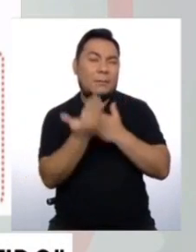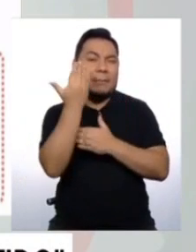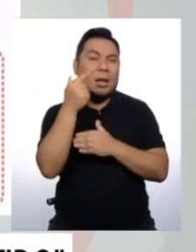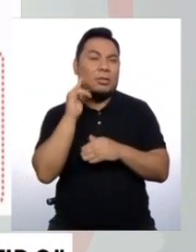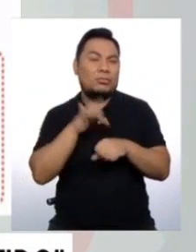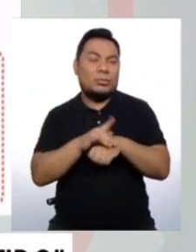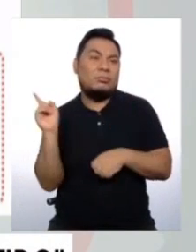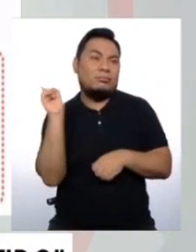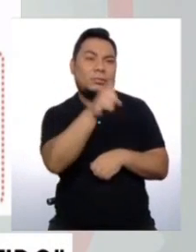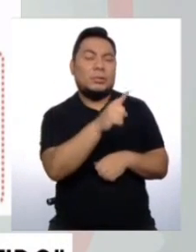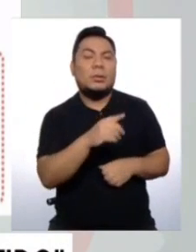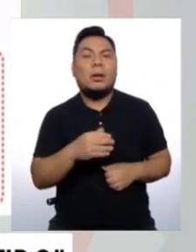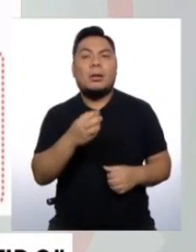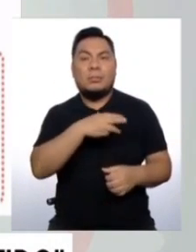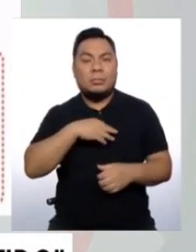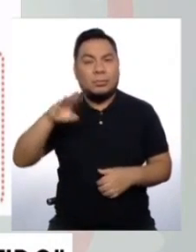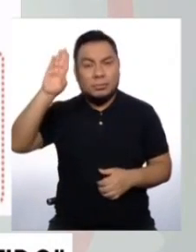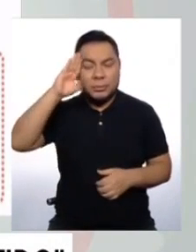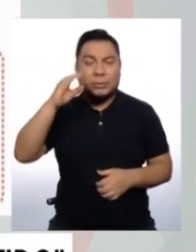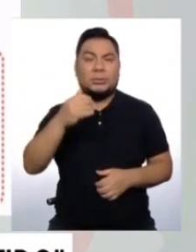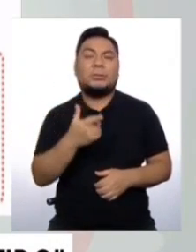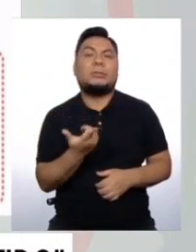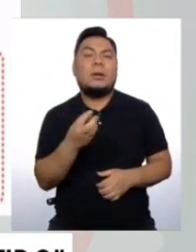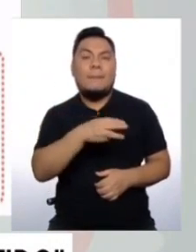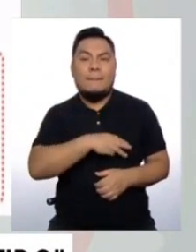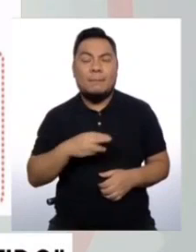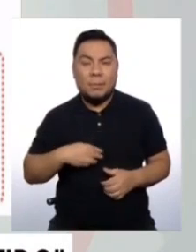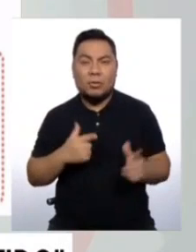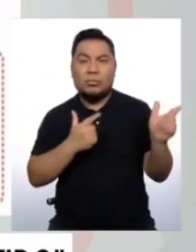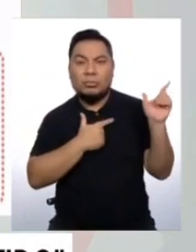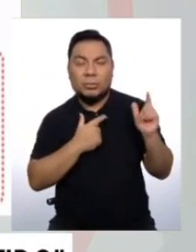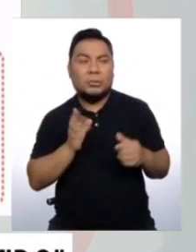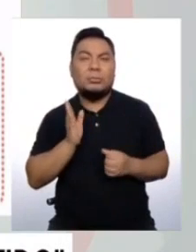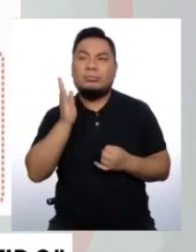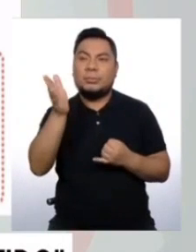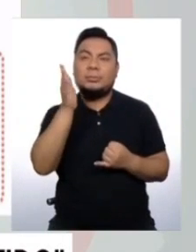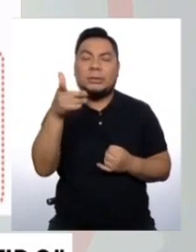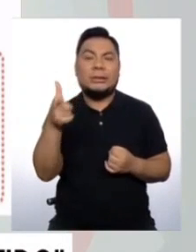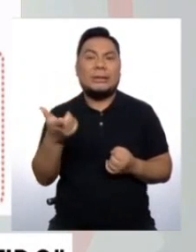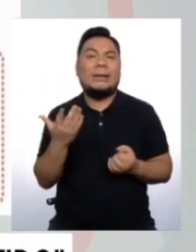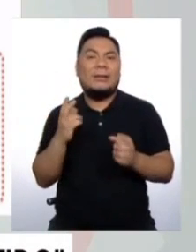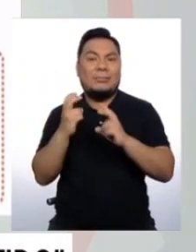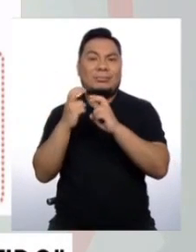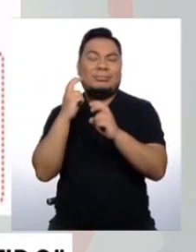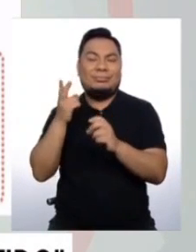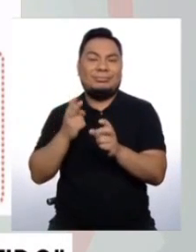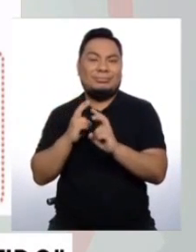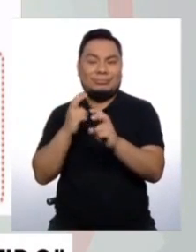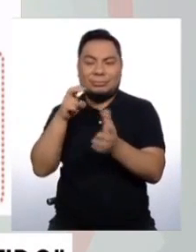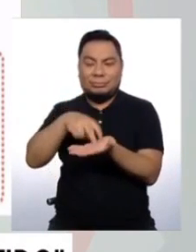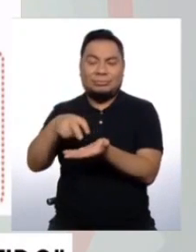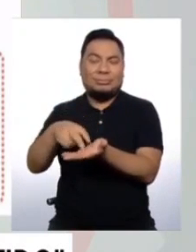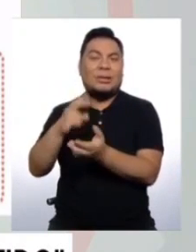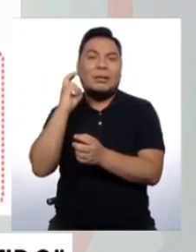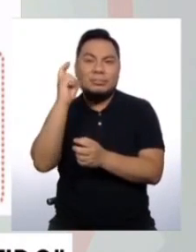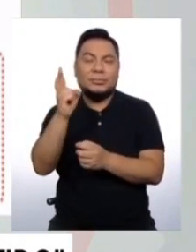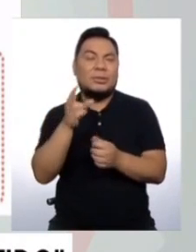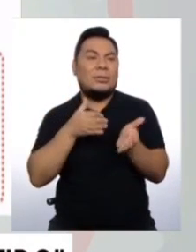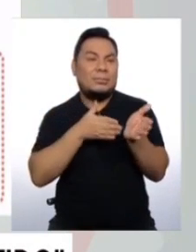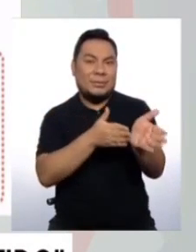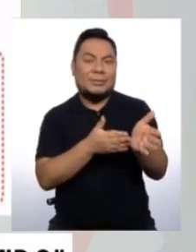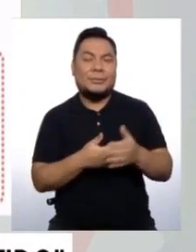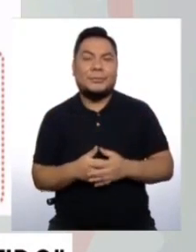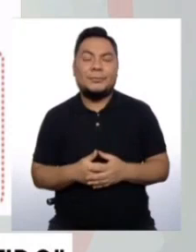el ministro de Defensa, el ministro del Interior. Todos se han desplegado a las estaciones. Y hemos visto